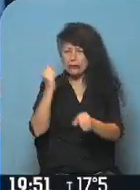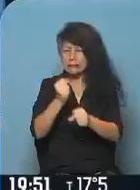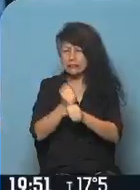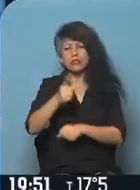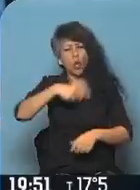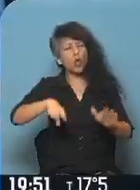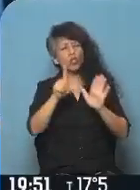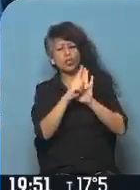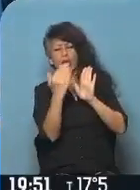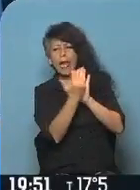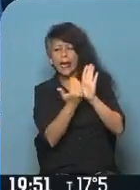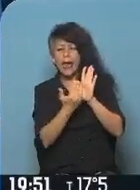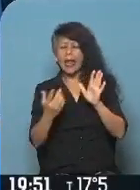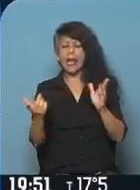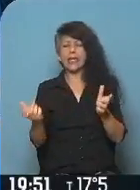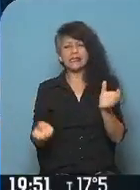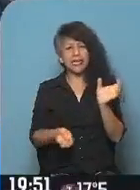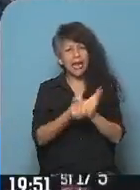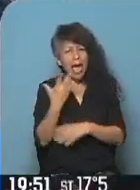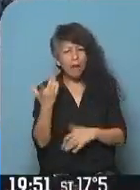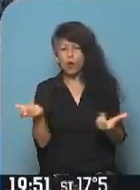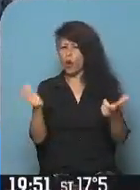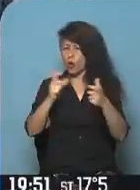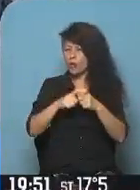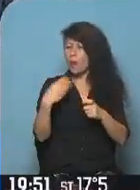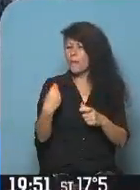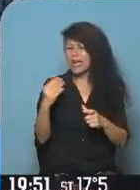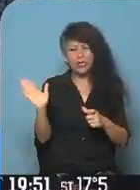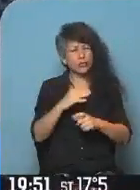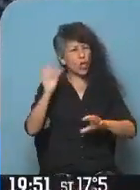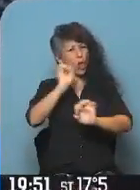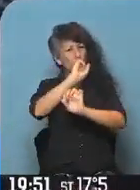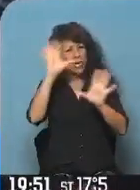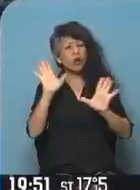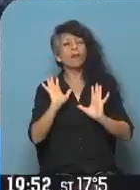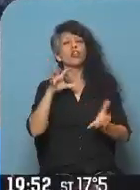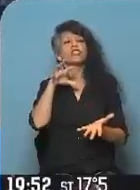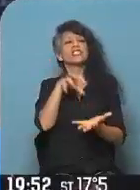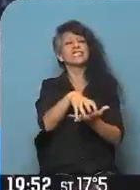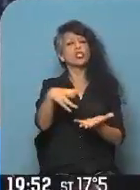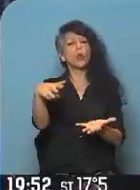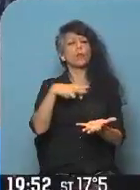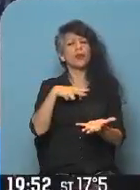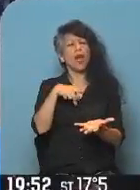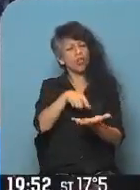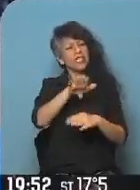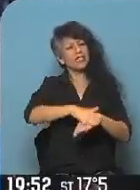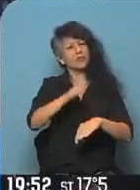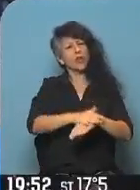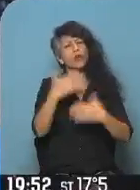reunimos para que haya reglas claras. Pero el sector privado es el responsable de innovar y de crear nuevas